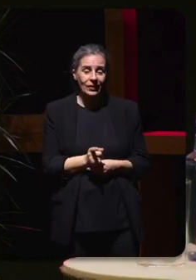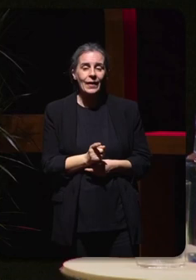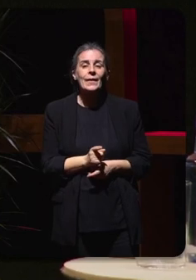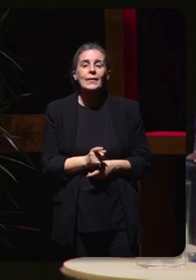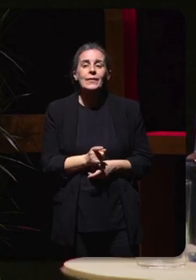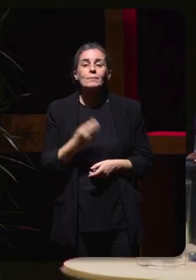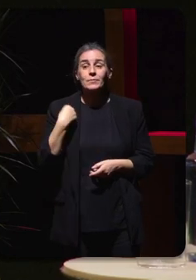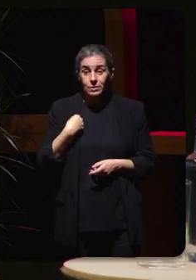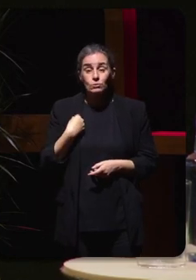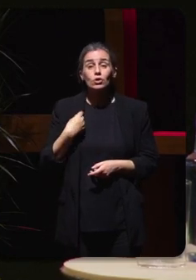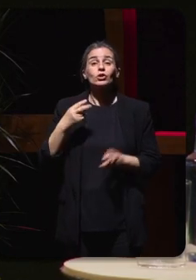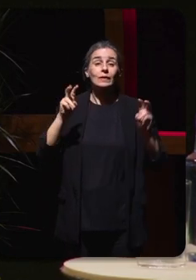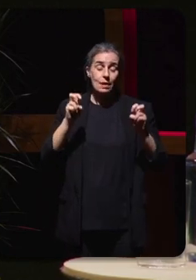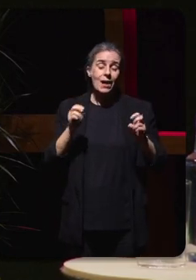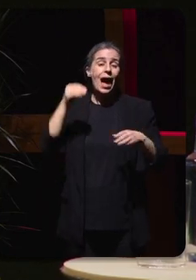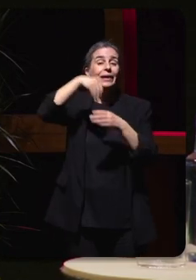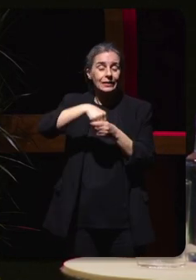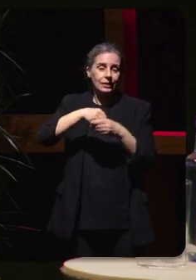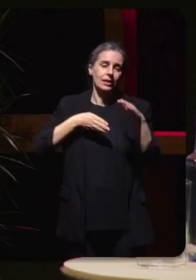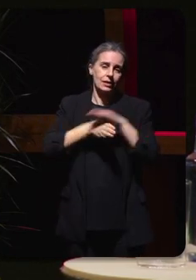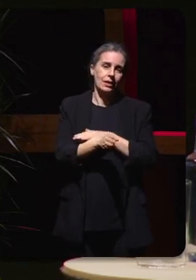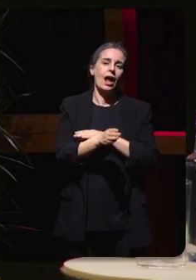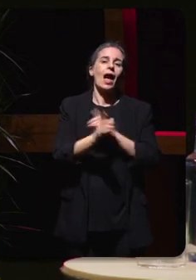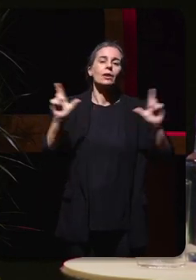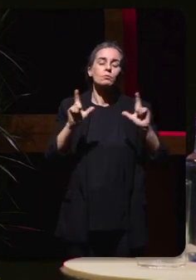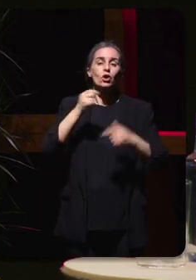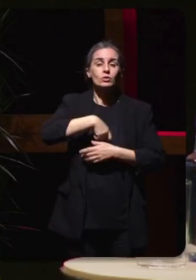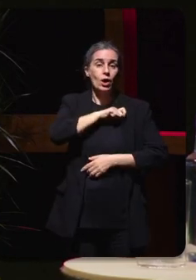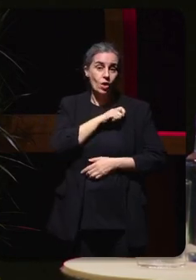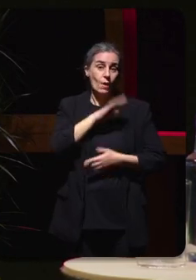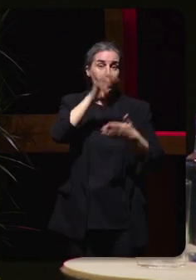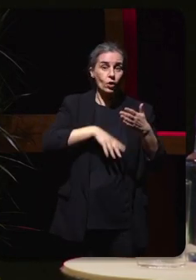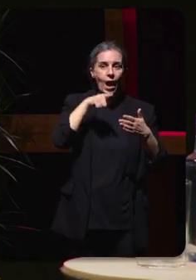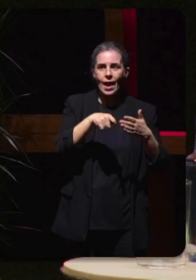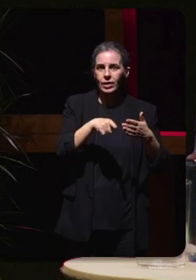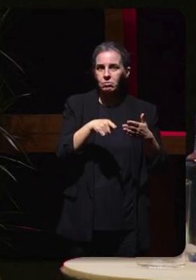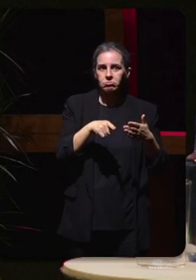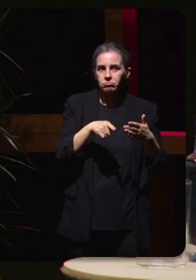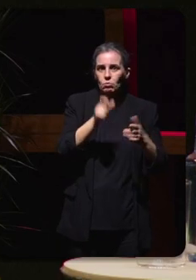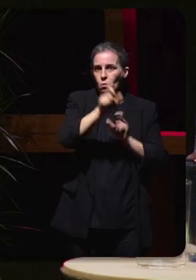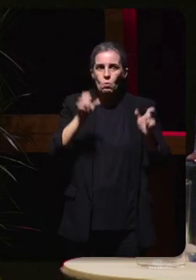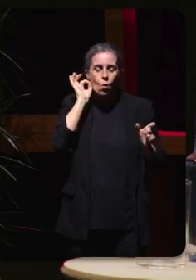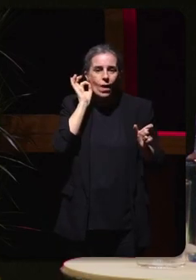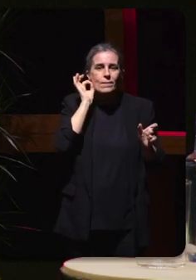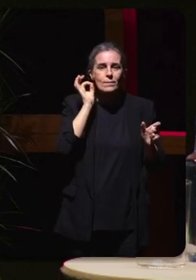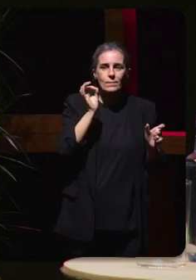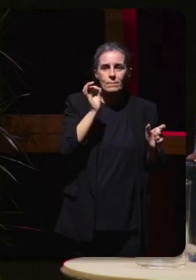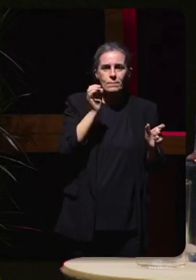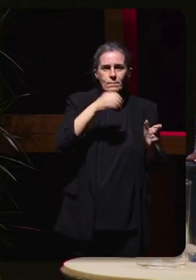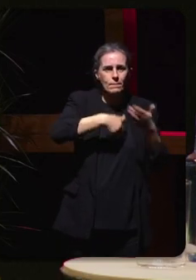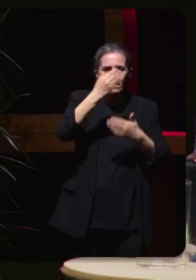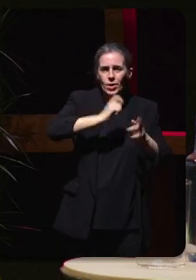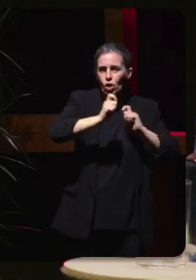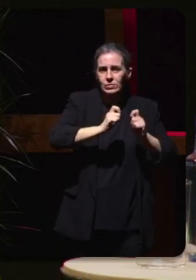entrar en Televisión Española en Barcelona, donde no había ninguna mujer periodista. En aquel momento, en la redacción, ninguna mujer